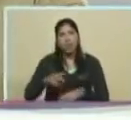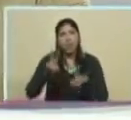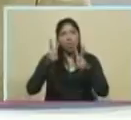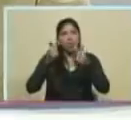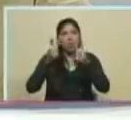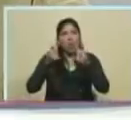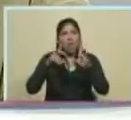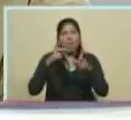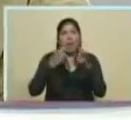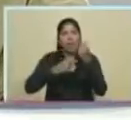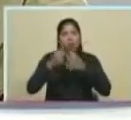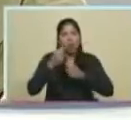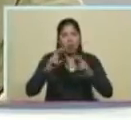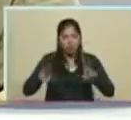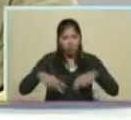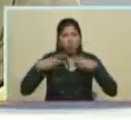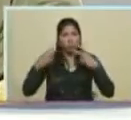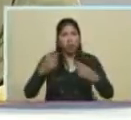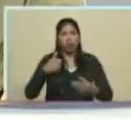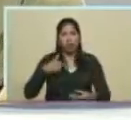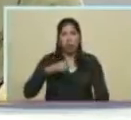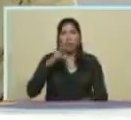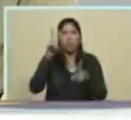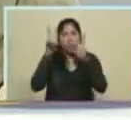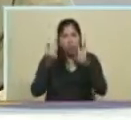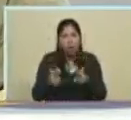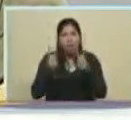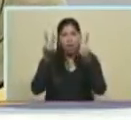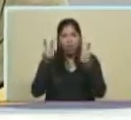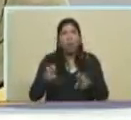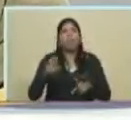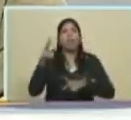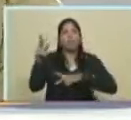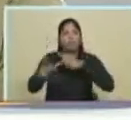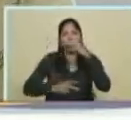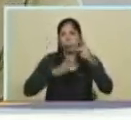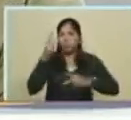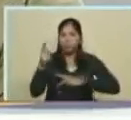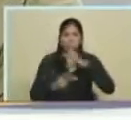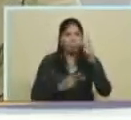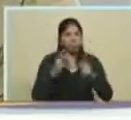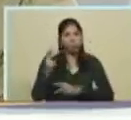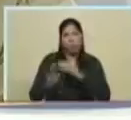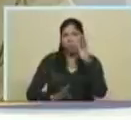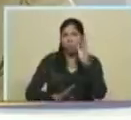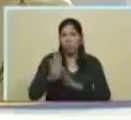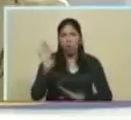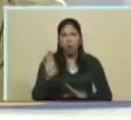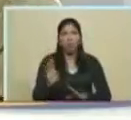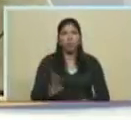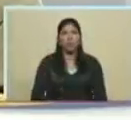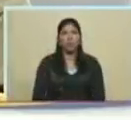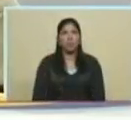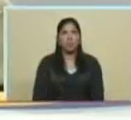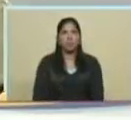nueva economía, así lo digo, una nueva economía productiva, postpetrolera,